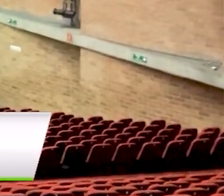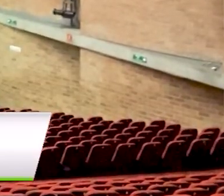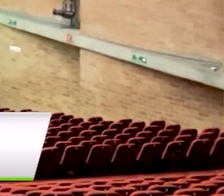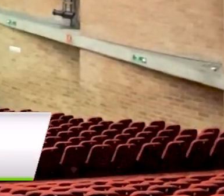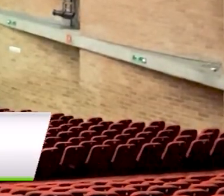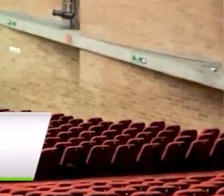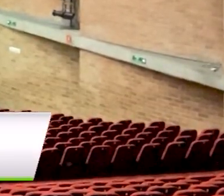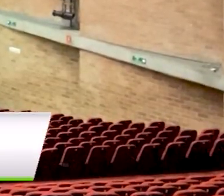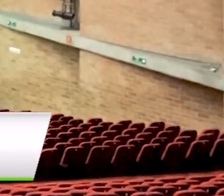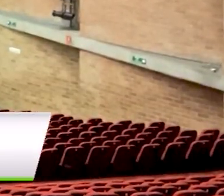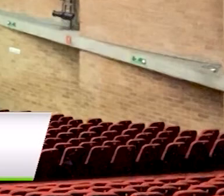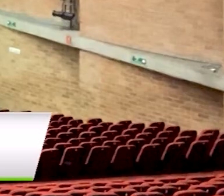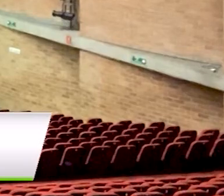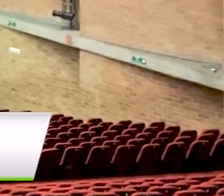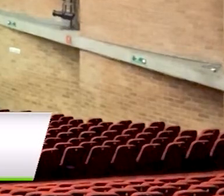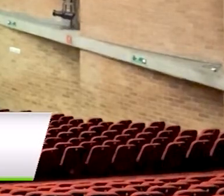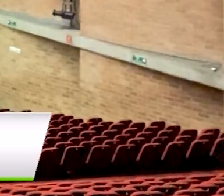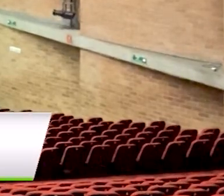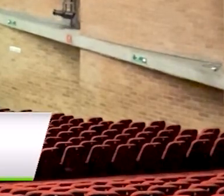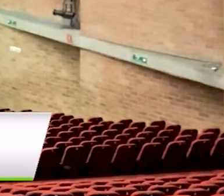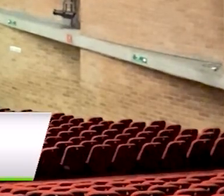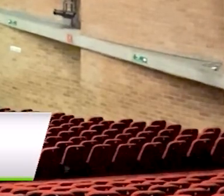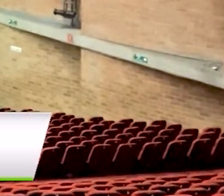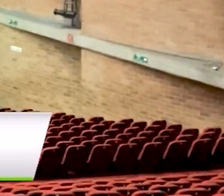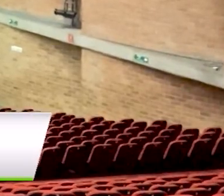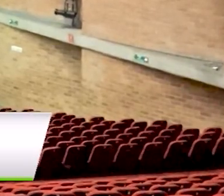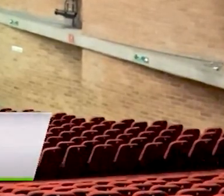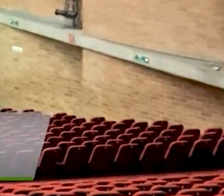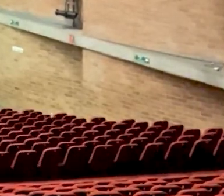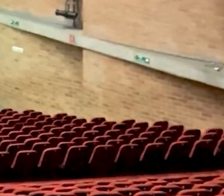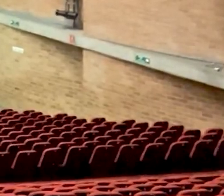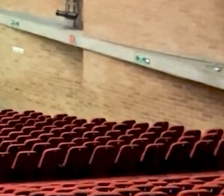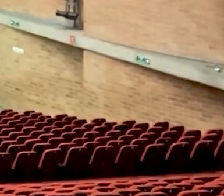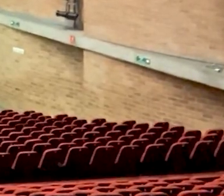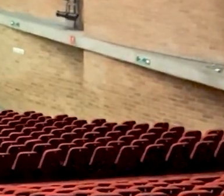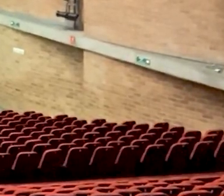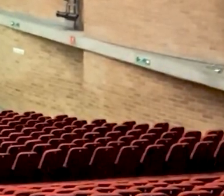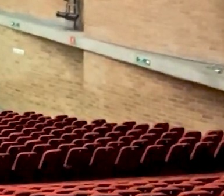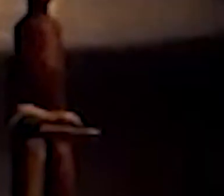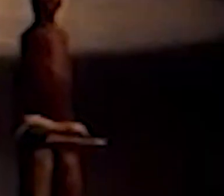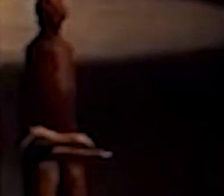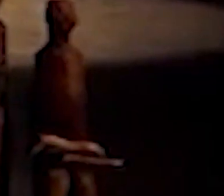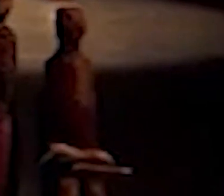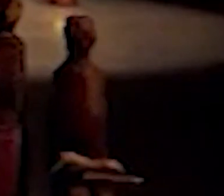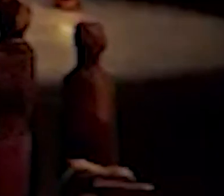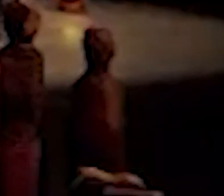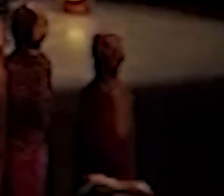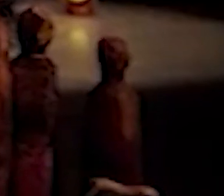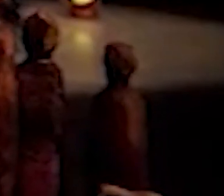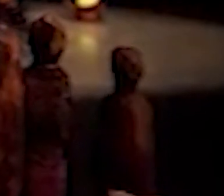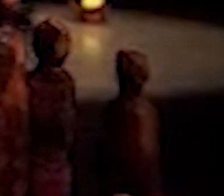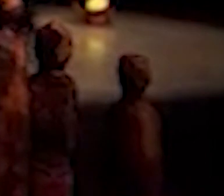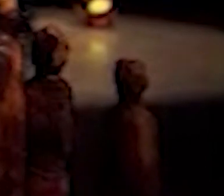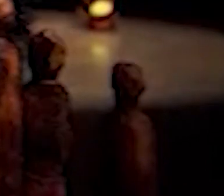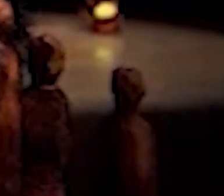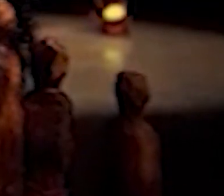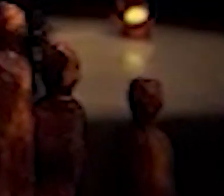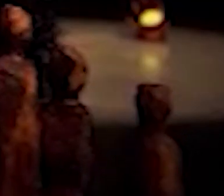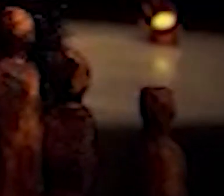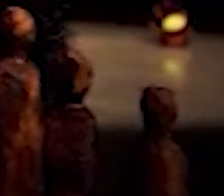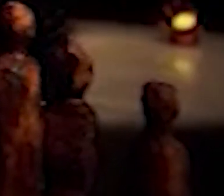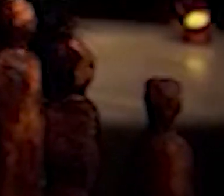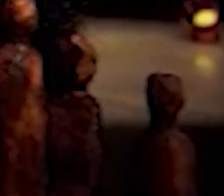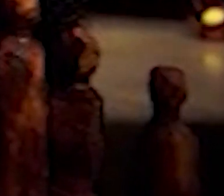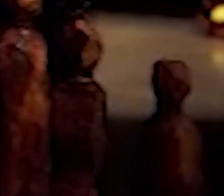con ellos para recaudar inclusive fondos que permitieran su sostenibilidad. No eran para nada